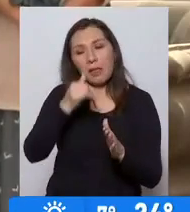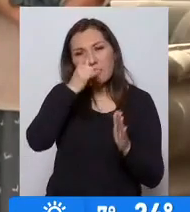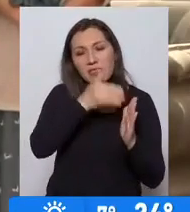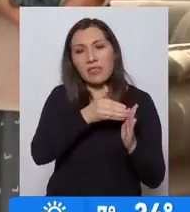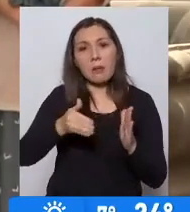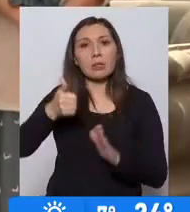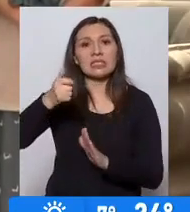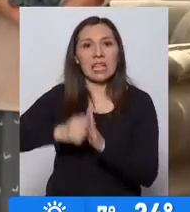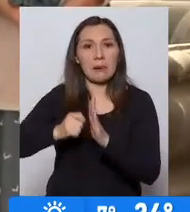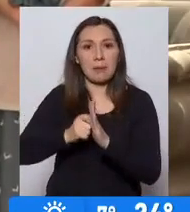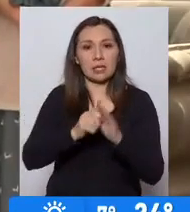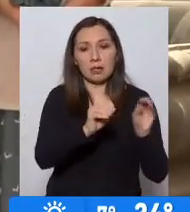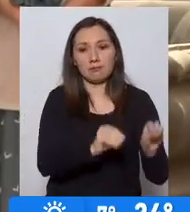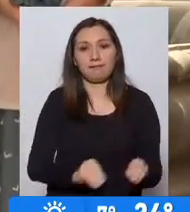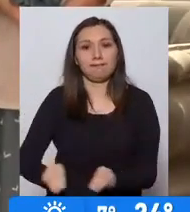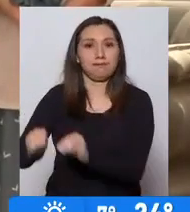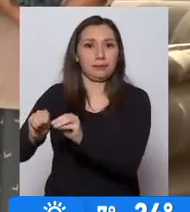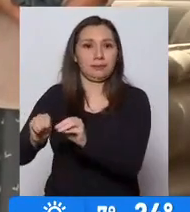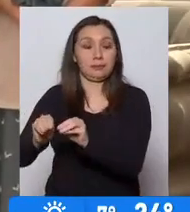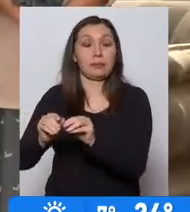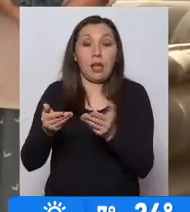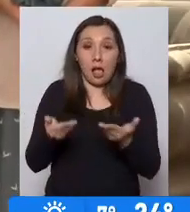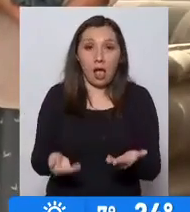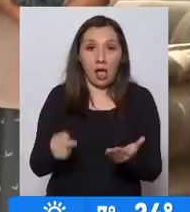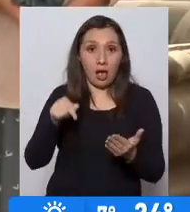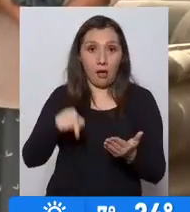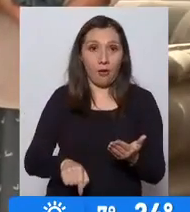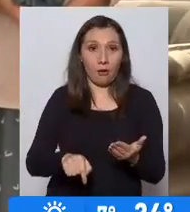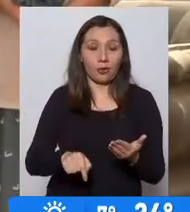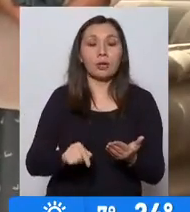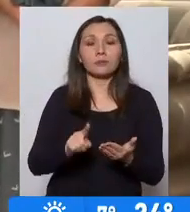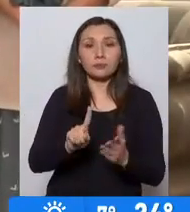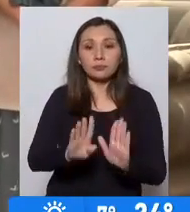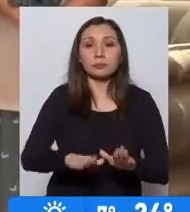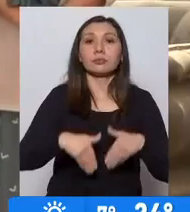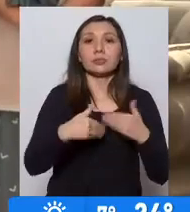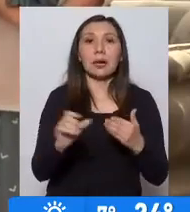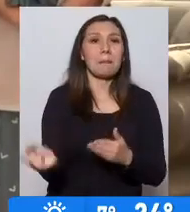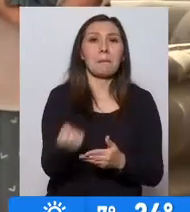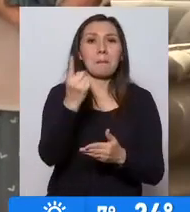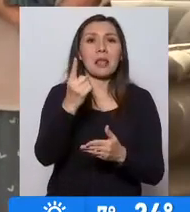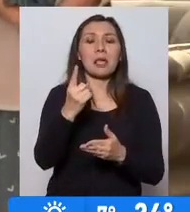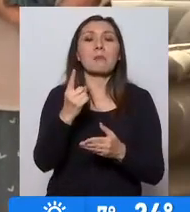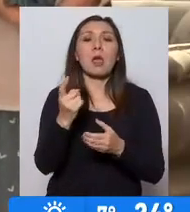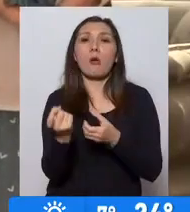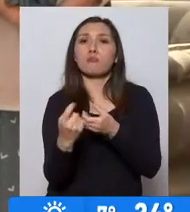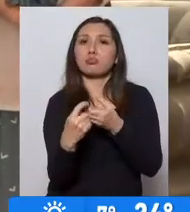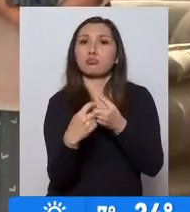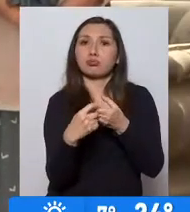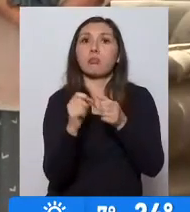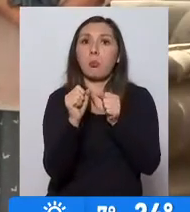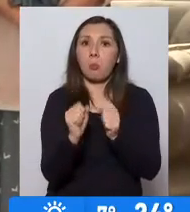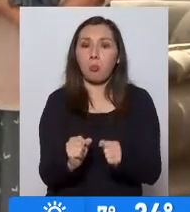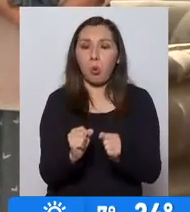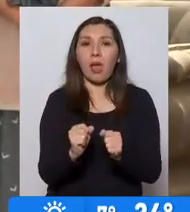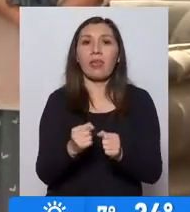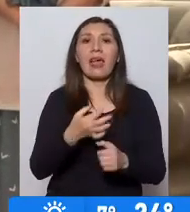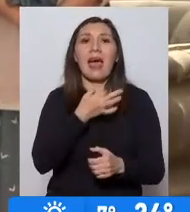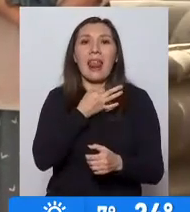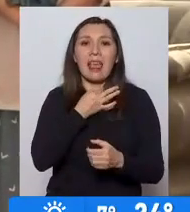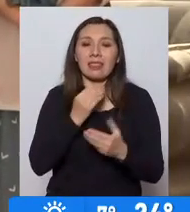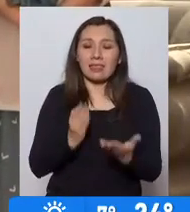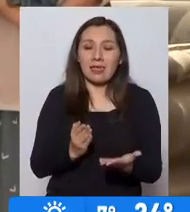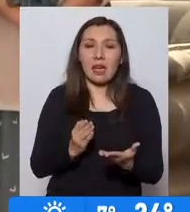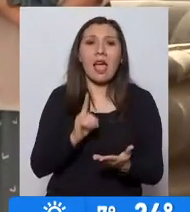de 6 meses. Hoy se van a entregar los primeros cupos de estas